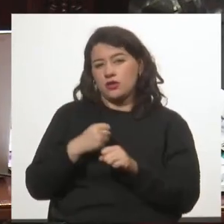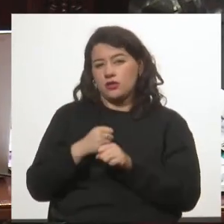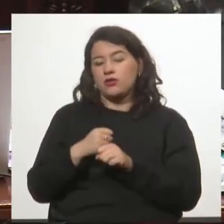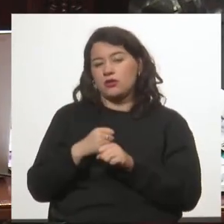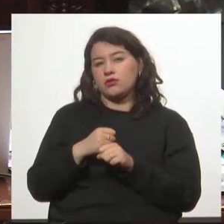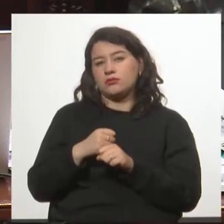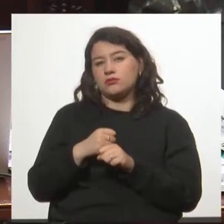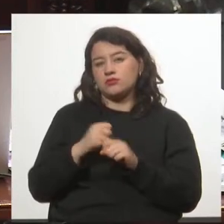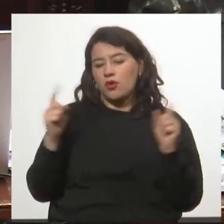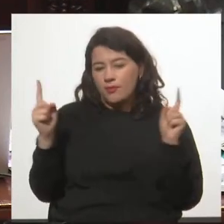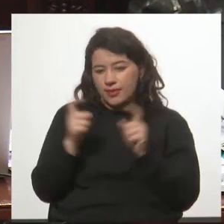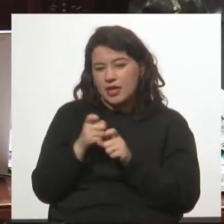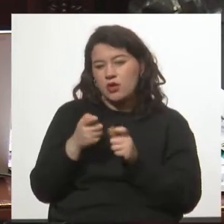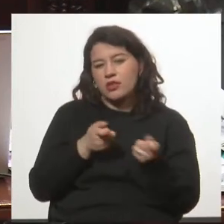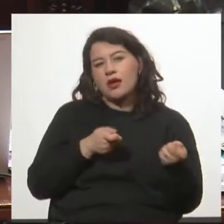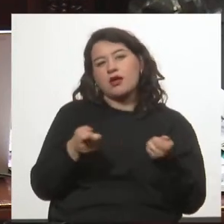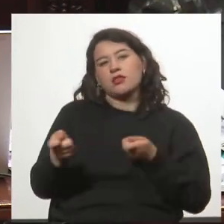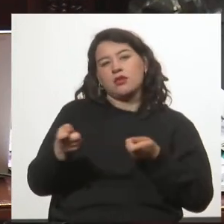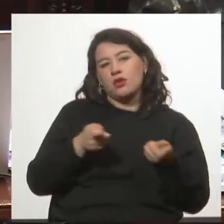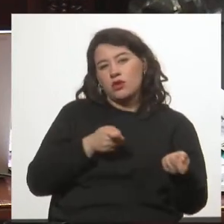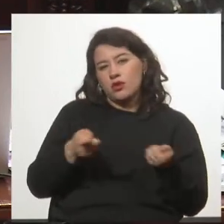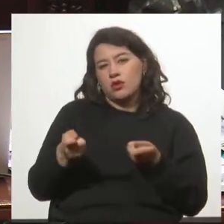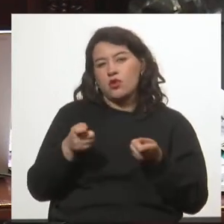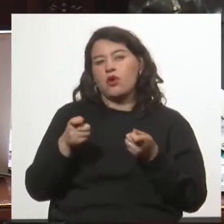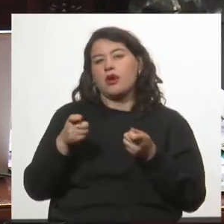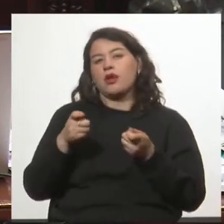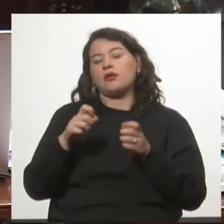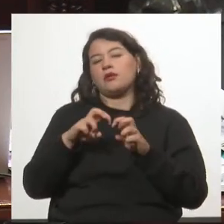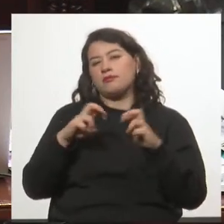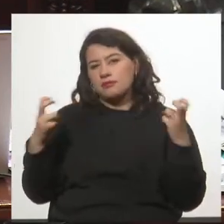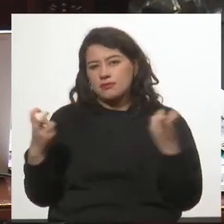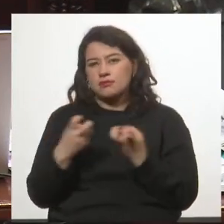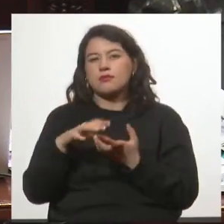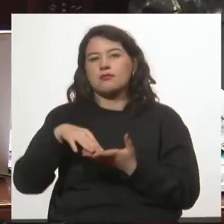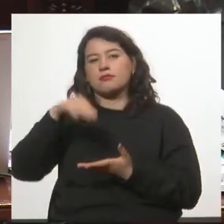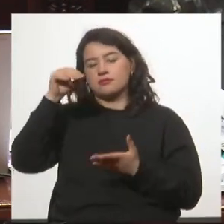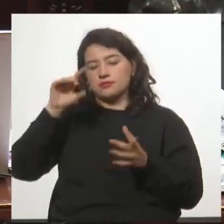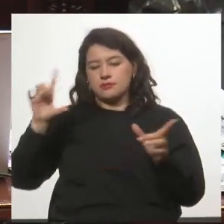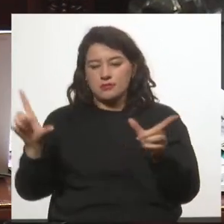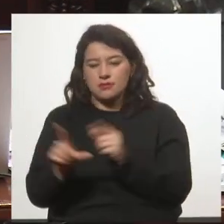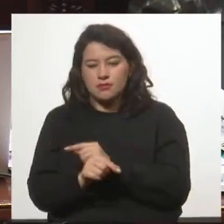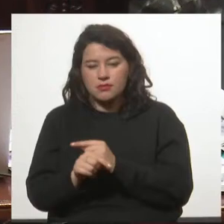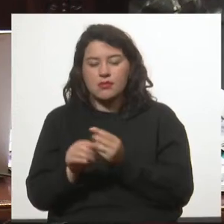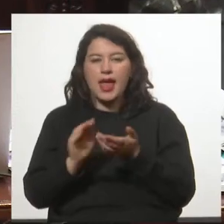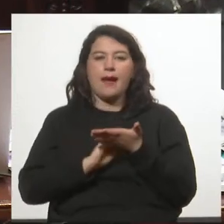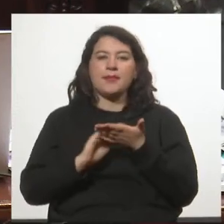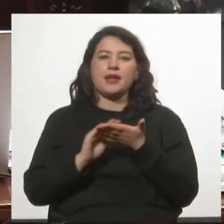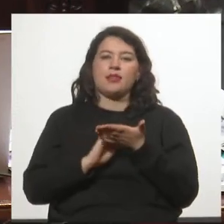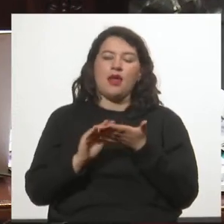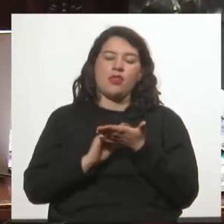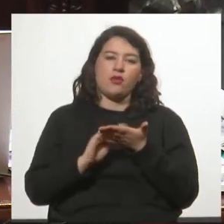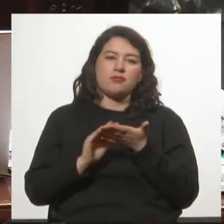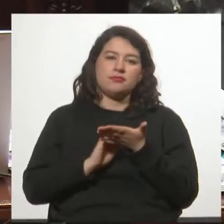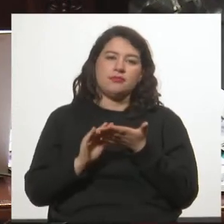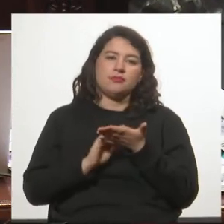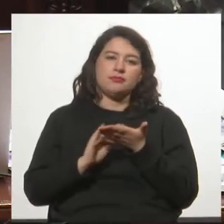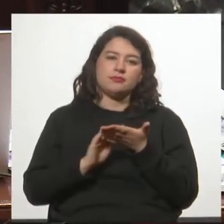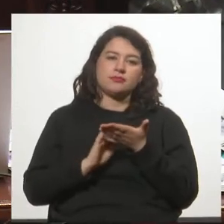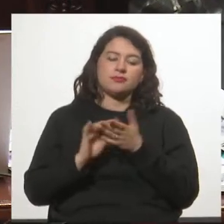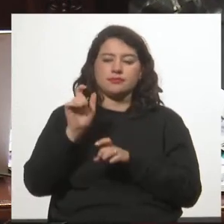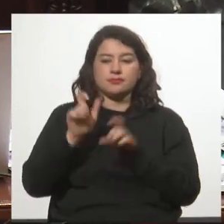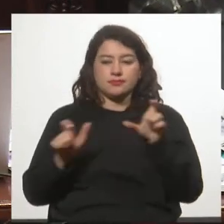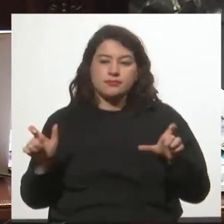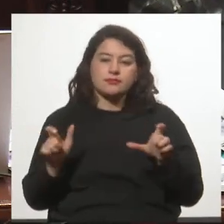de gestión con el arena terminado administrado por quienes llevaron adelante